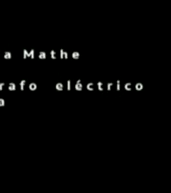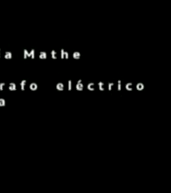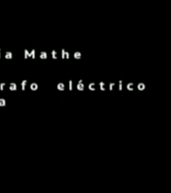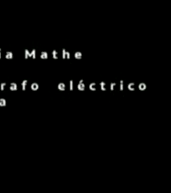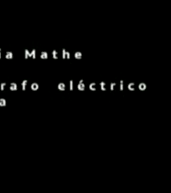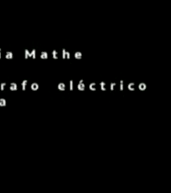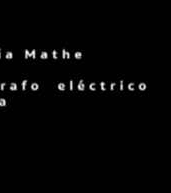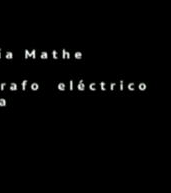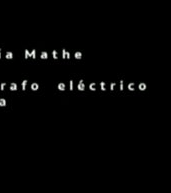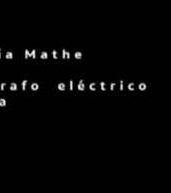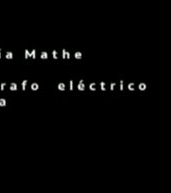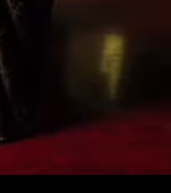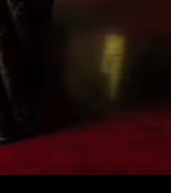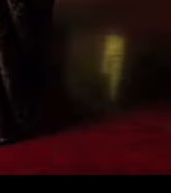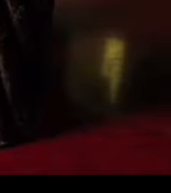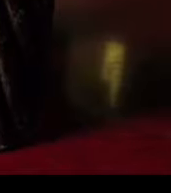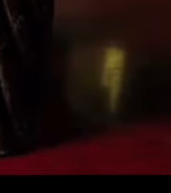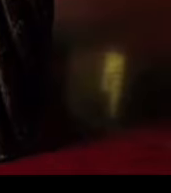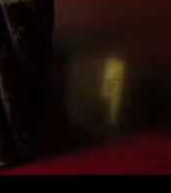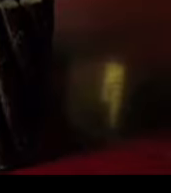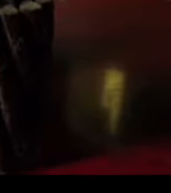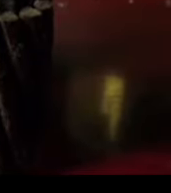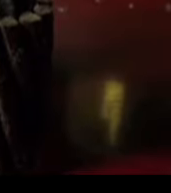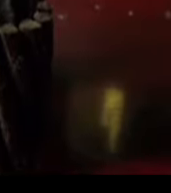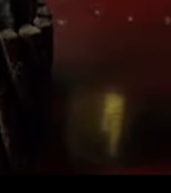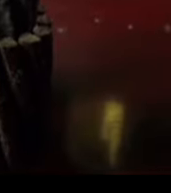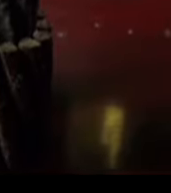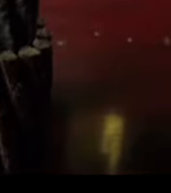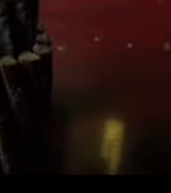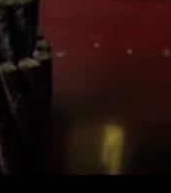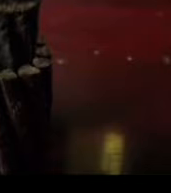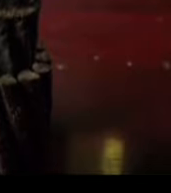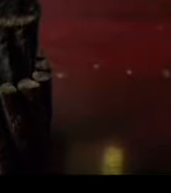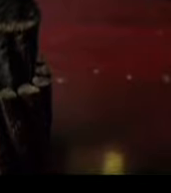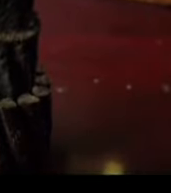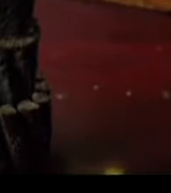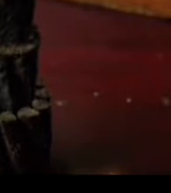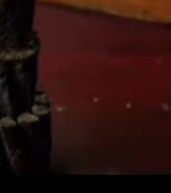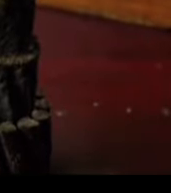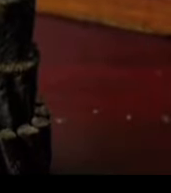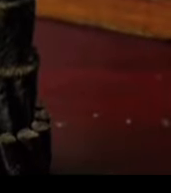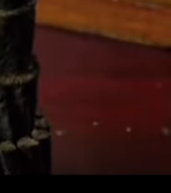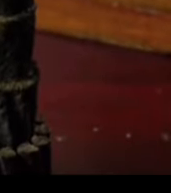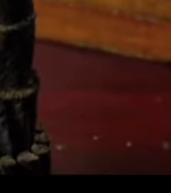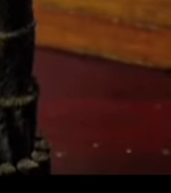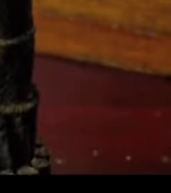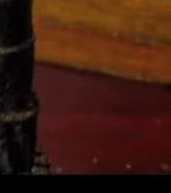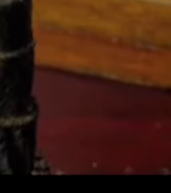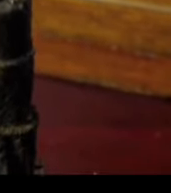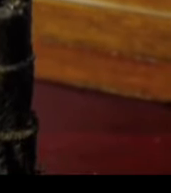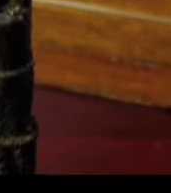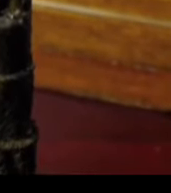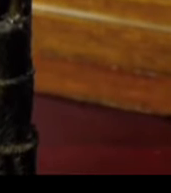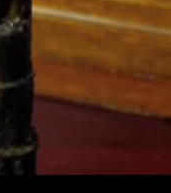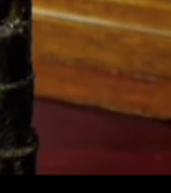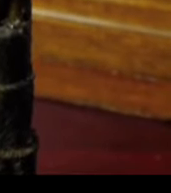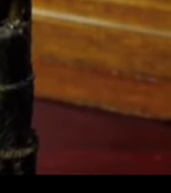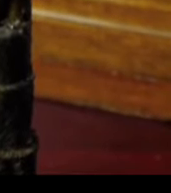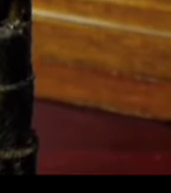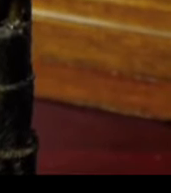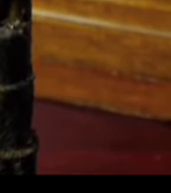1855. El primer mensaje que hubo entre Europa y América fue dar